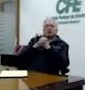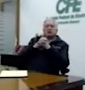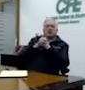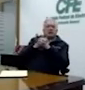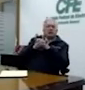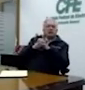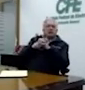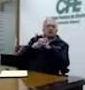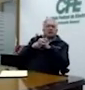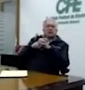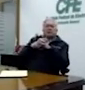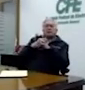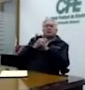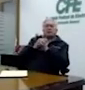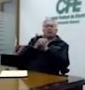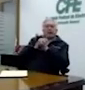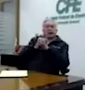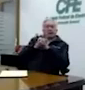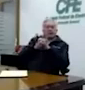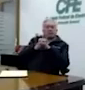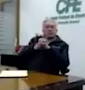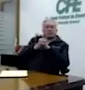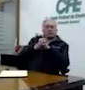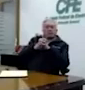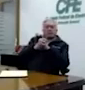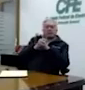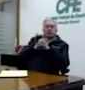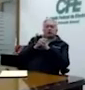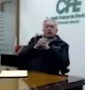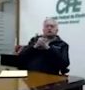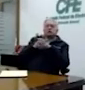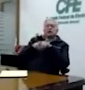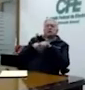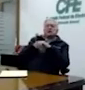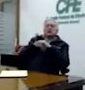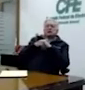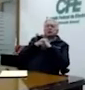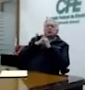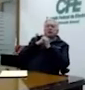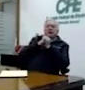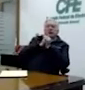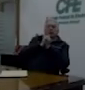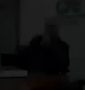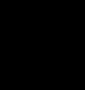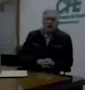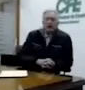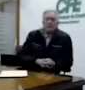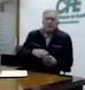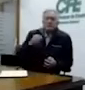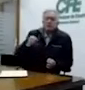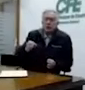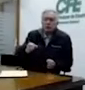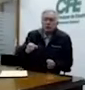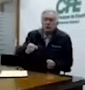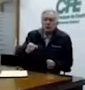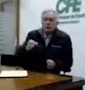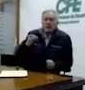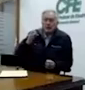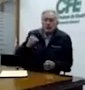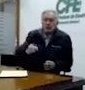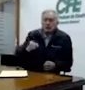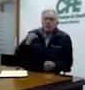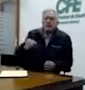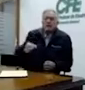La versión la vamos a escuchar, porque no le voy a platicar aquí lo que se dijo, sino vamos a escuchar de viva voz lo que se dijo en esa conferencia de prensa